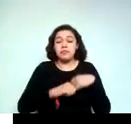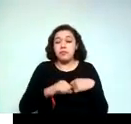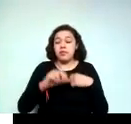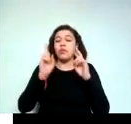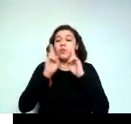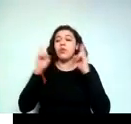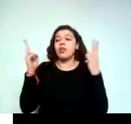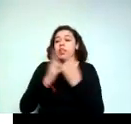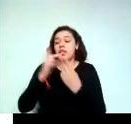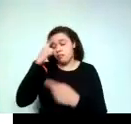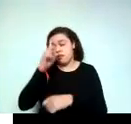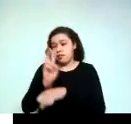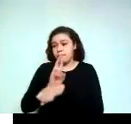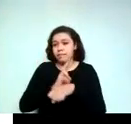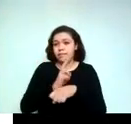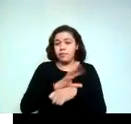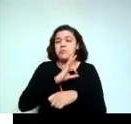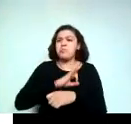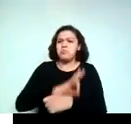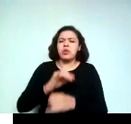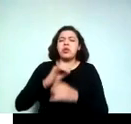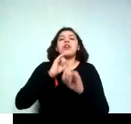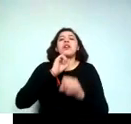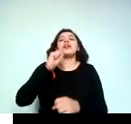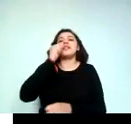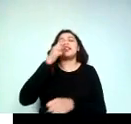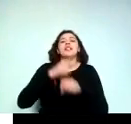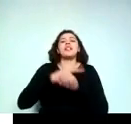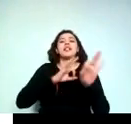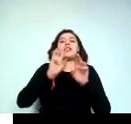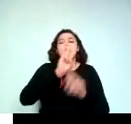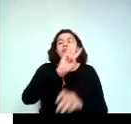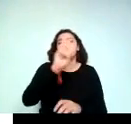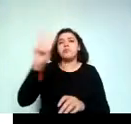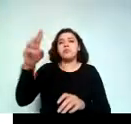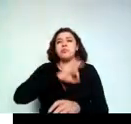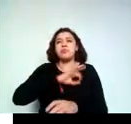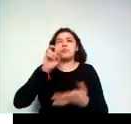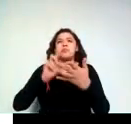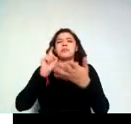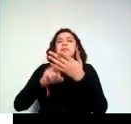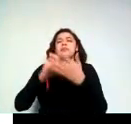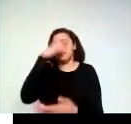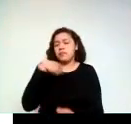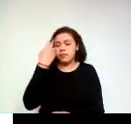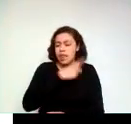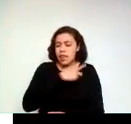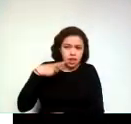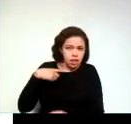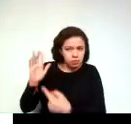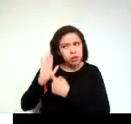verificación se pueden consultar en la página de la Secretaría del Trabajo. Es decir, tienen que venir plenamente identificados de que